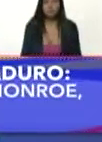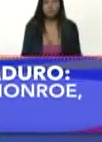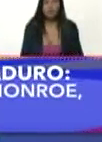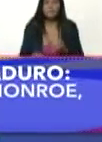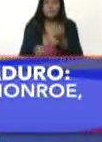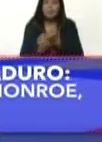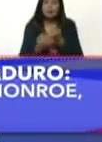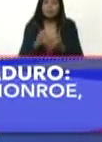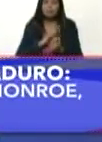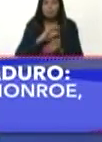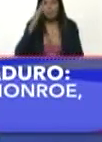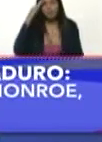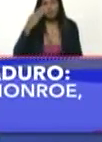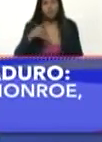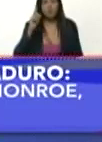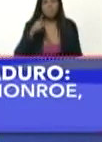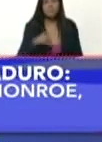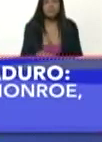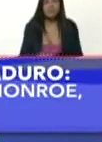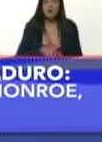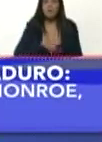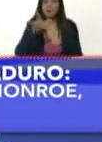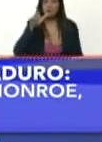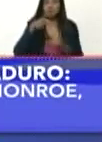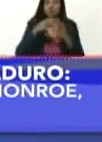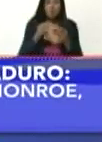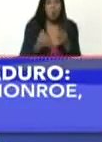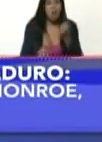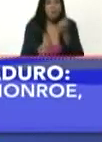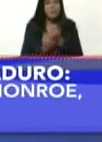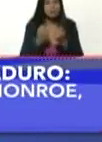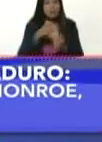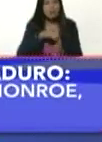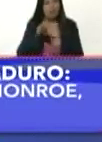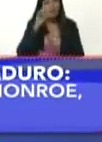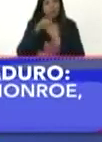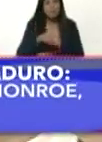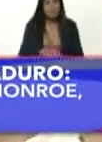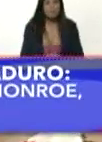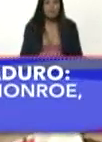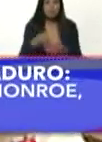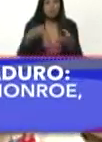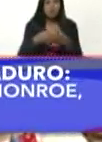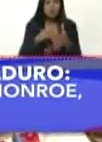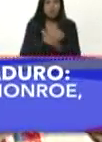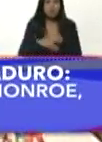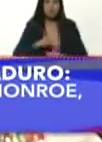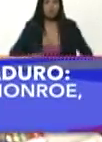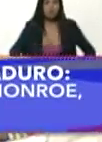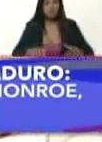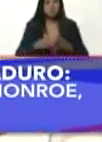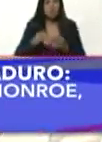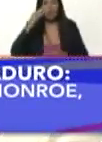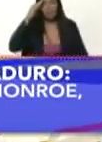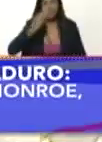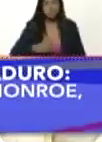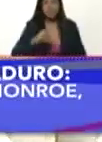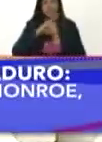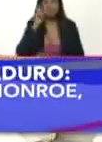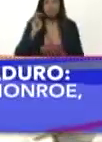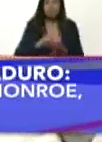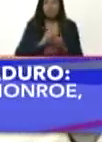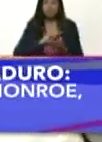navales, aviación, todas las bases aérea, la Guardia Nacional, en todos los destacamentos, en la Milicia Nacional.